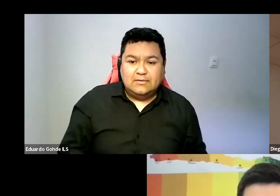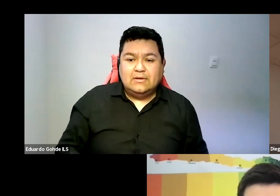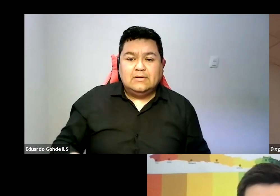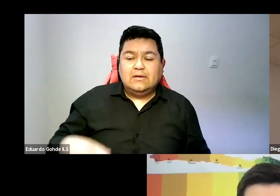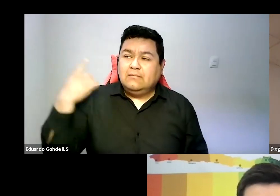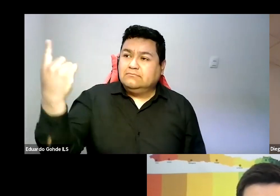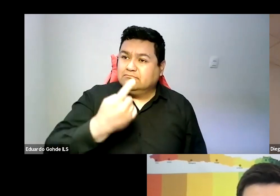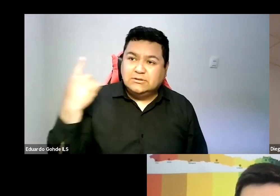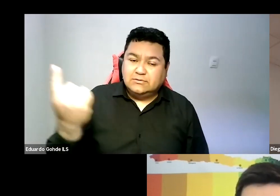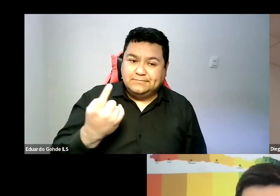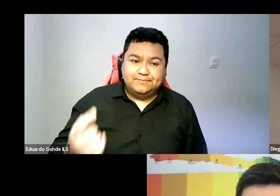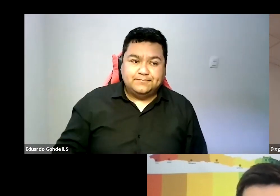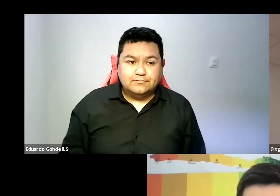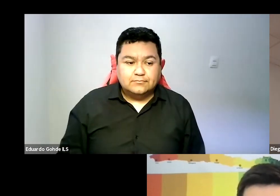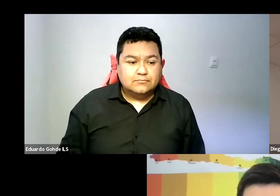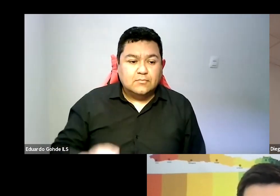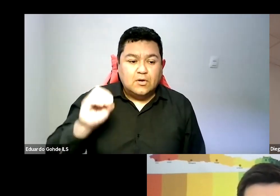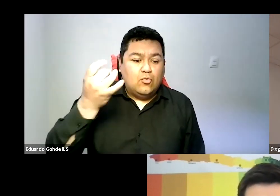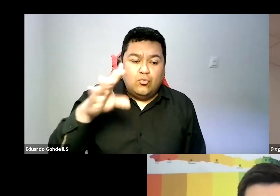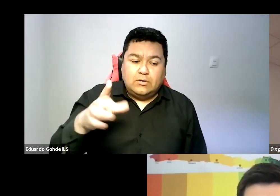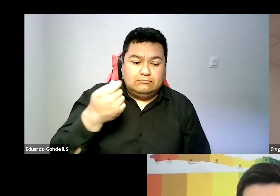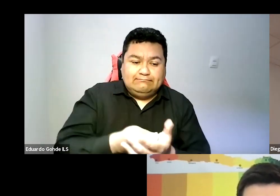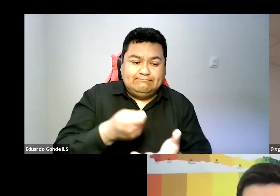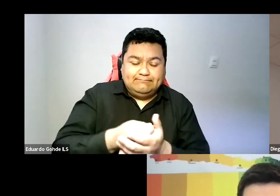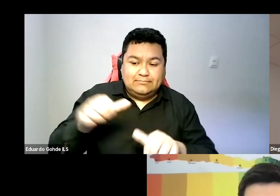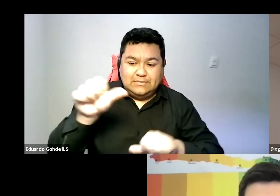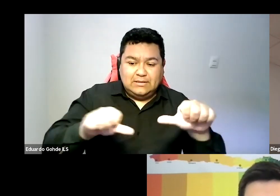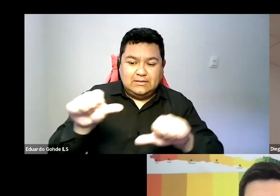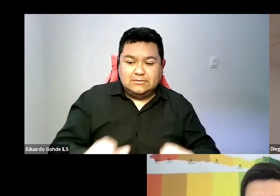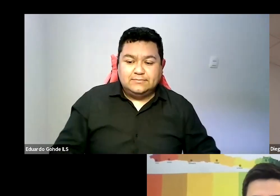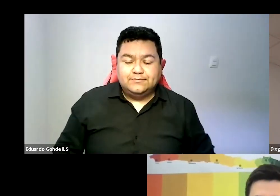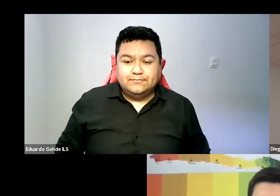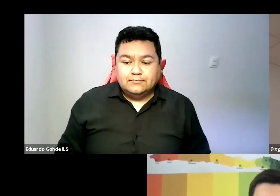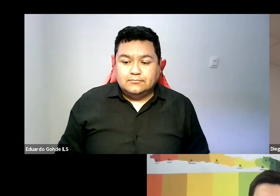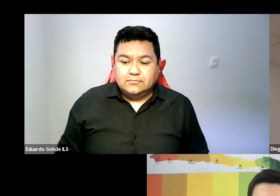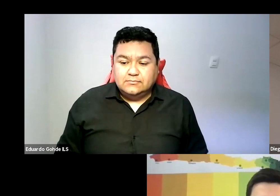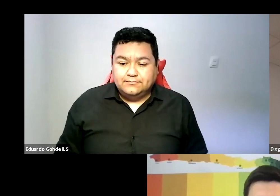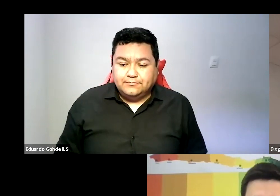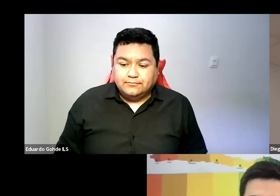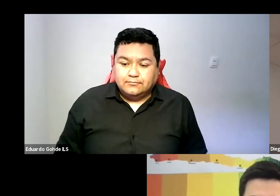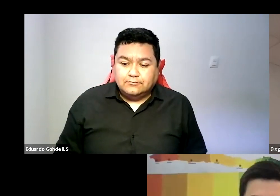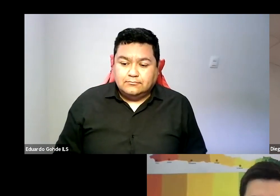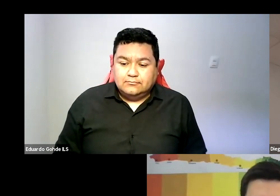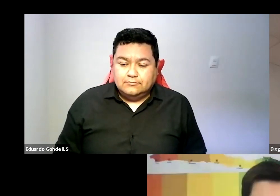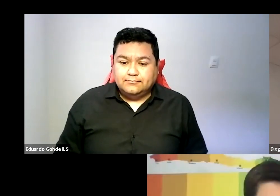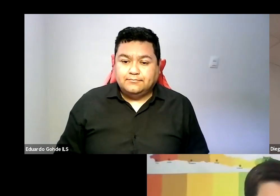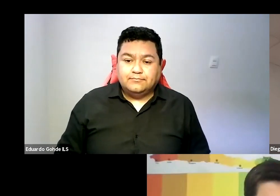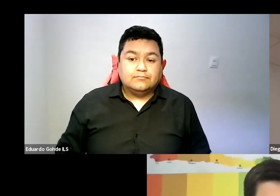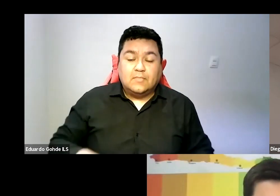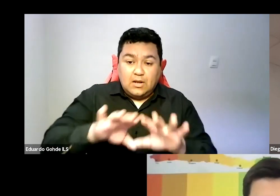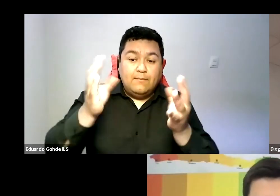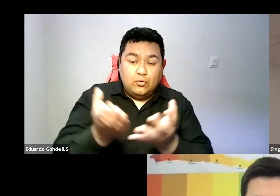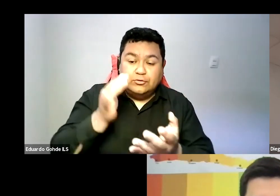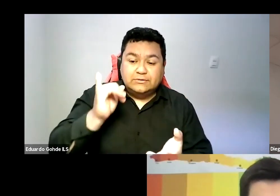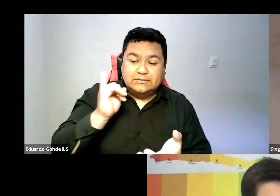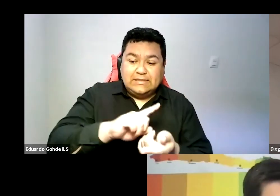general? ¿O solo financiar investigaciones sin divulgación? Está cambiando el mundo, sí creo que los científicos y